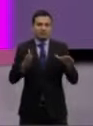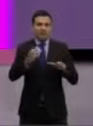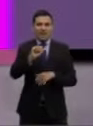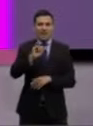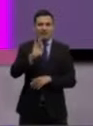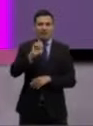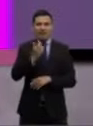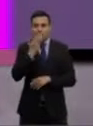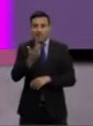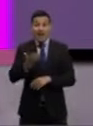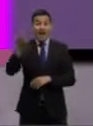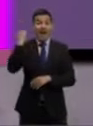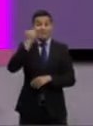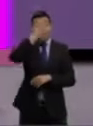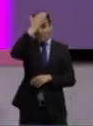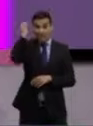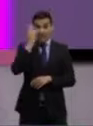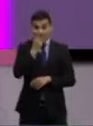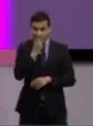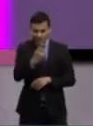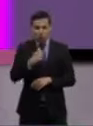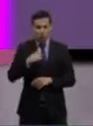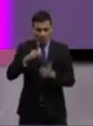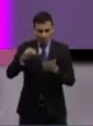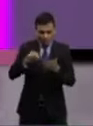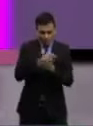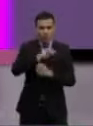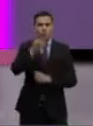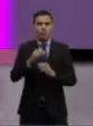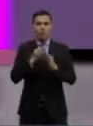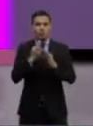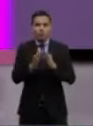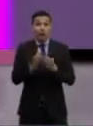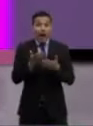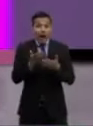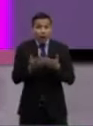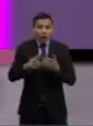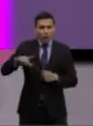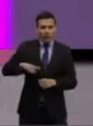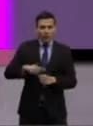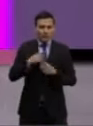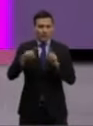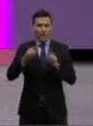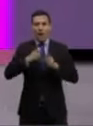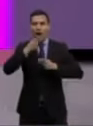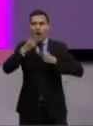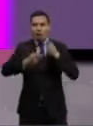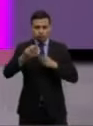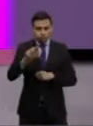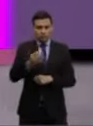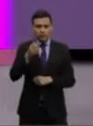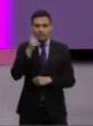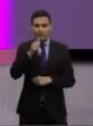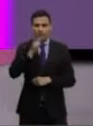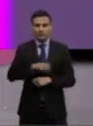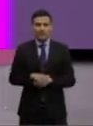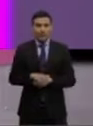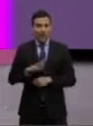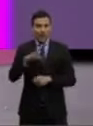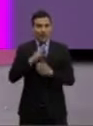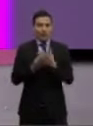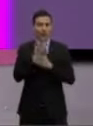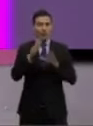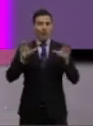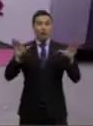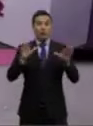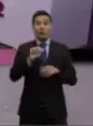lo hizo Peña Nieto, que decía te lo firmo y te lo cumplo. Aquí la palabra vale. Y ahí están los resultados con el aeropuerto Felipe Ángeles,